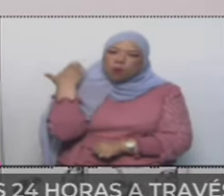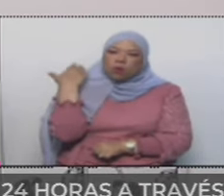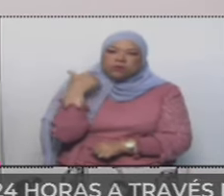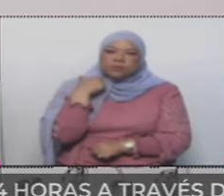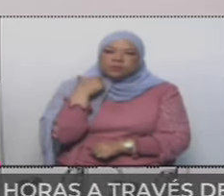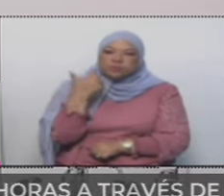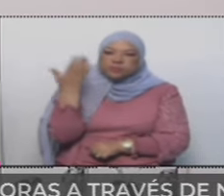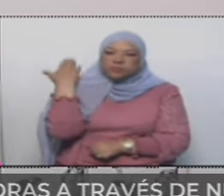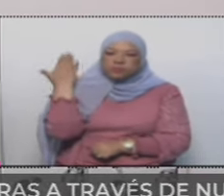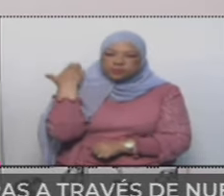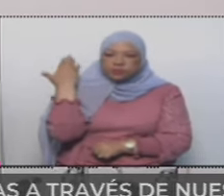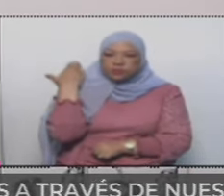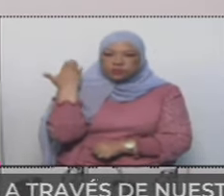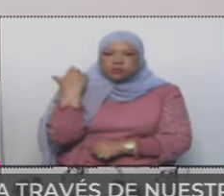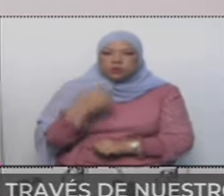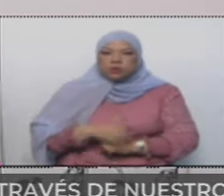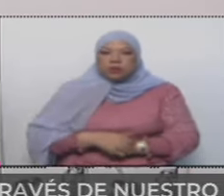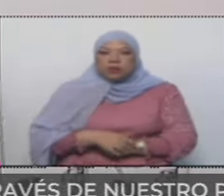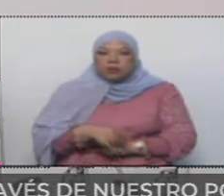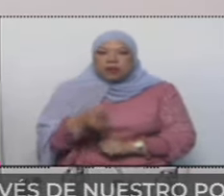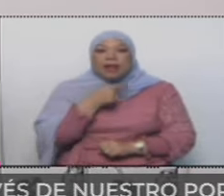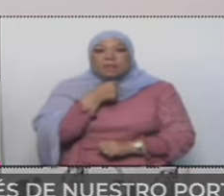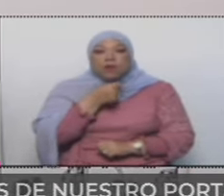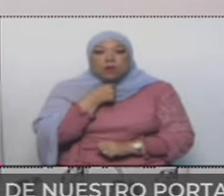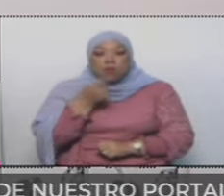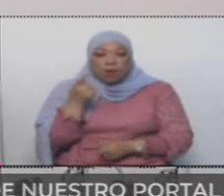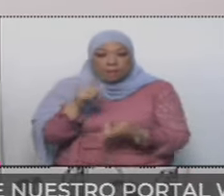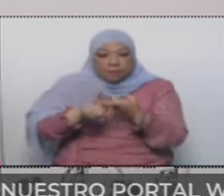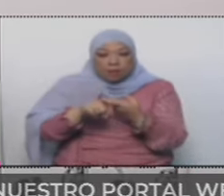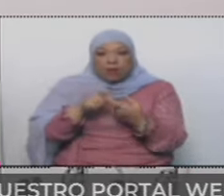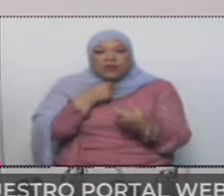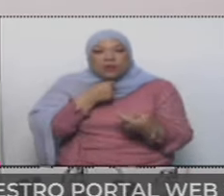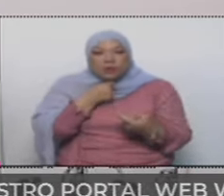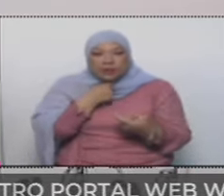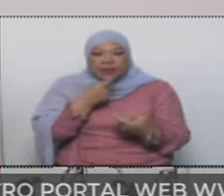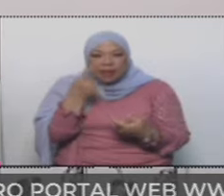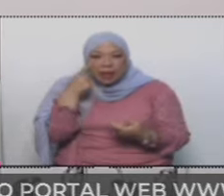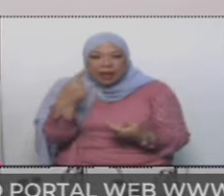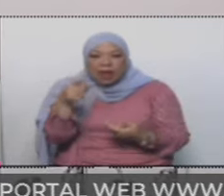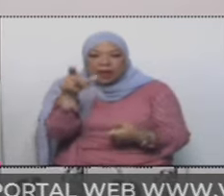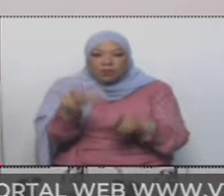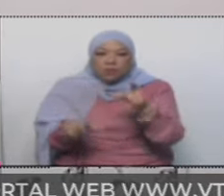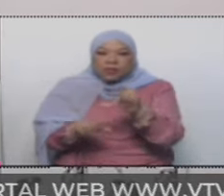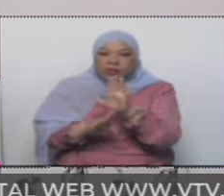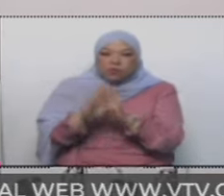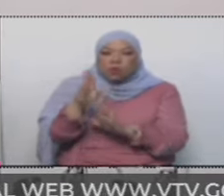Cilia, Cilia es una gran mafaldista. Nuestra generación creció